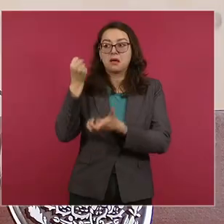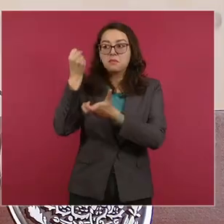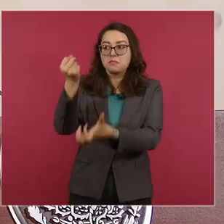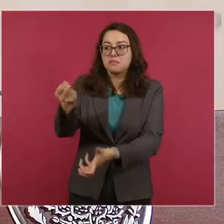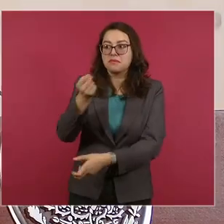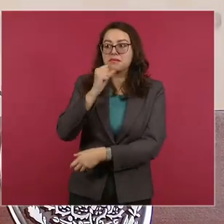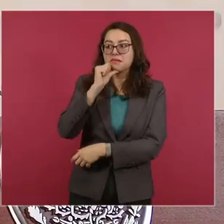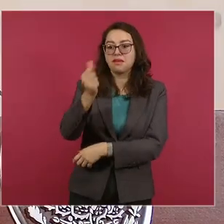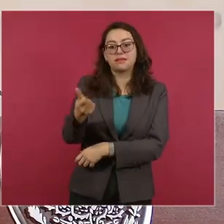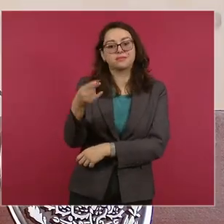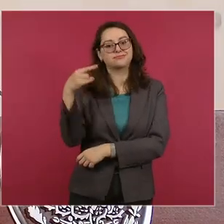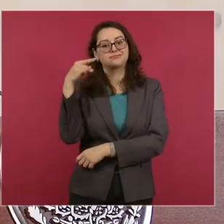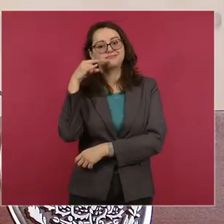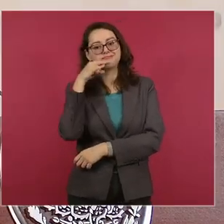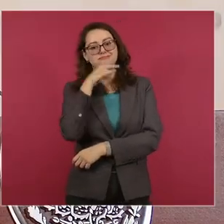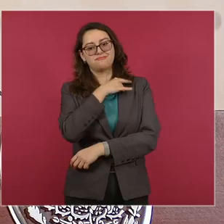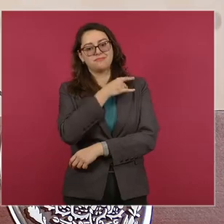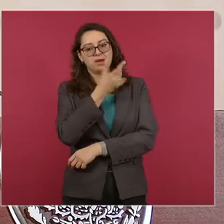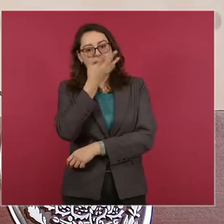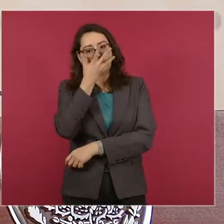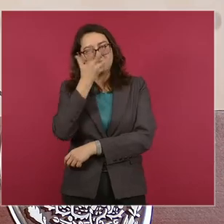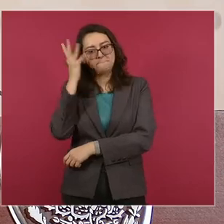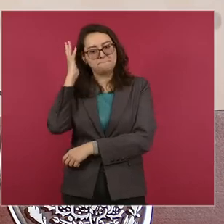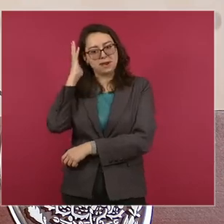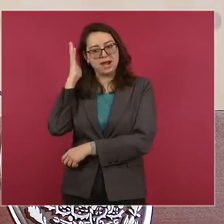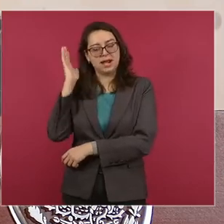los jueces que son libres